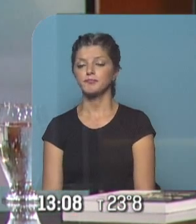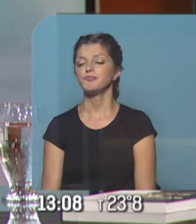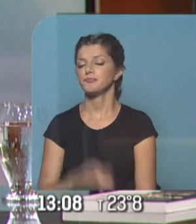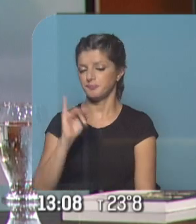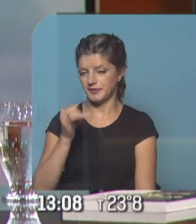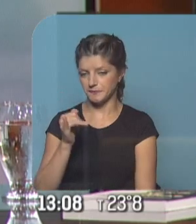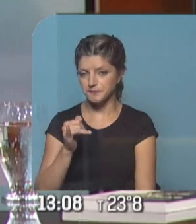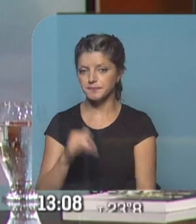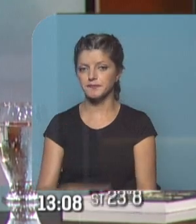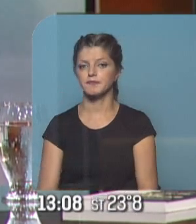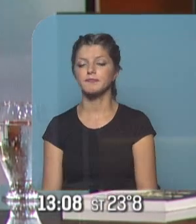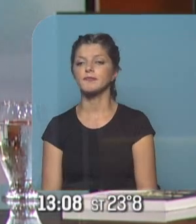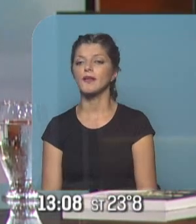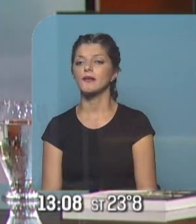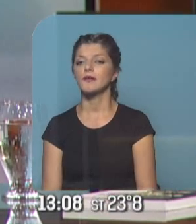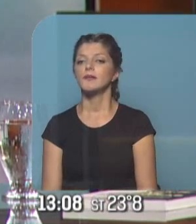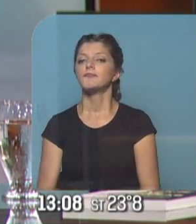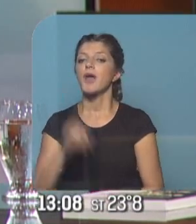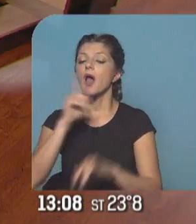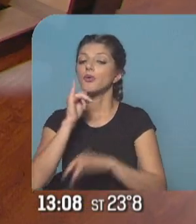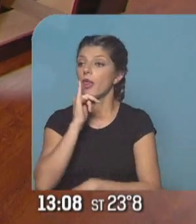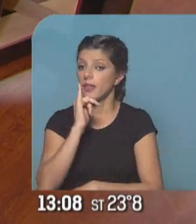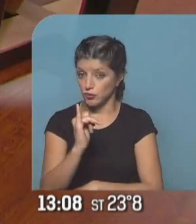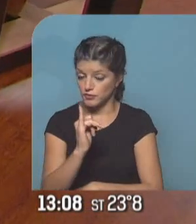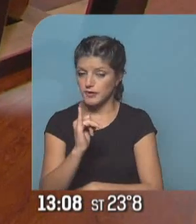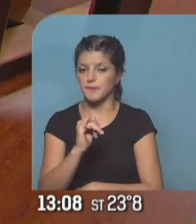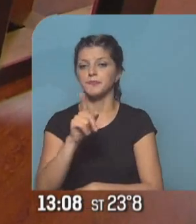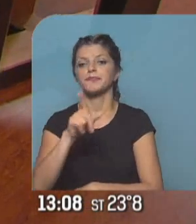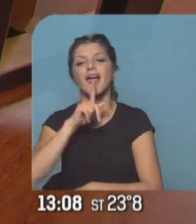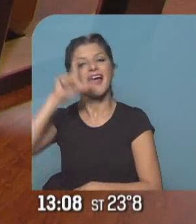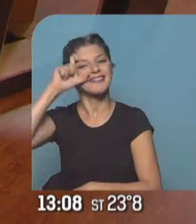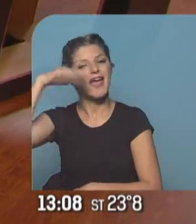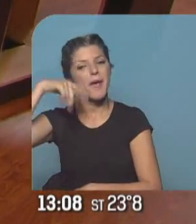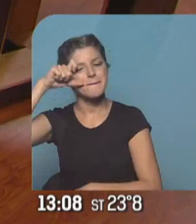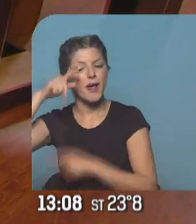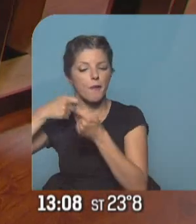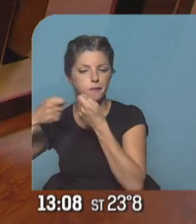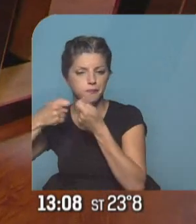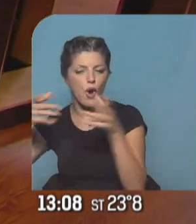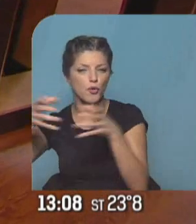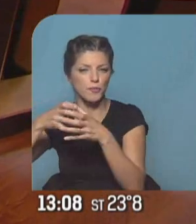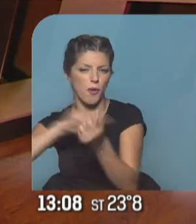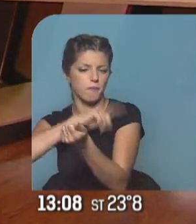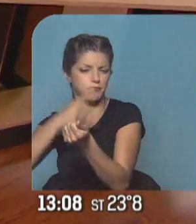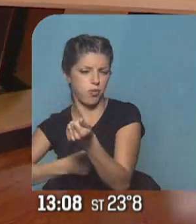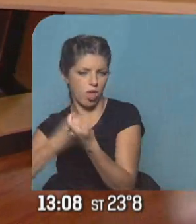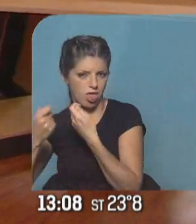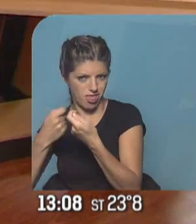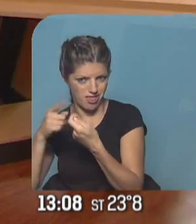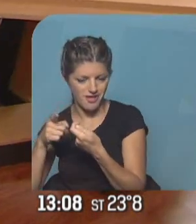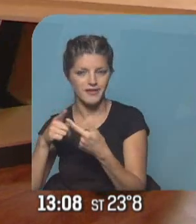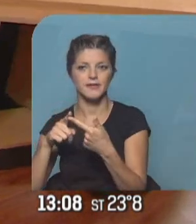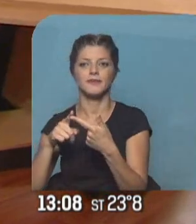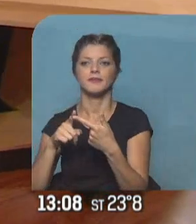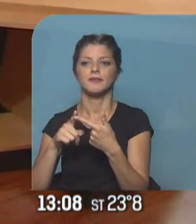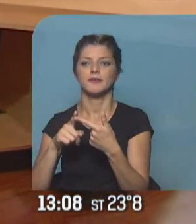son que Temer negoció con las bancadas que responden a los lobbies agrarios o directamente son representantes de los